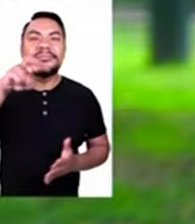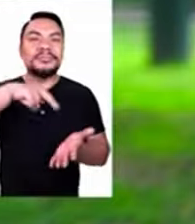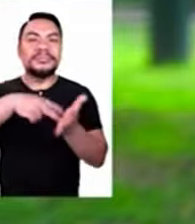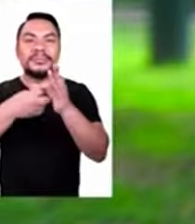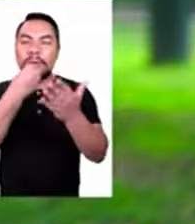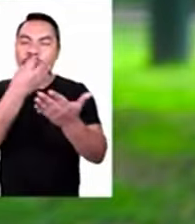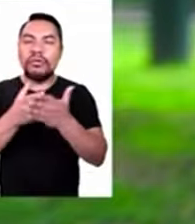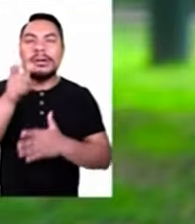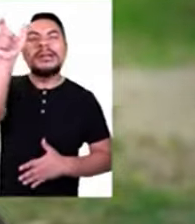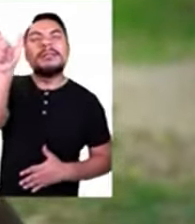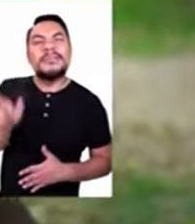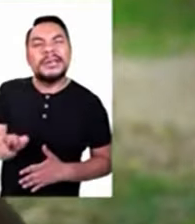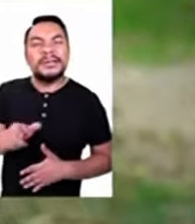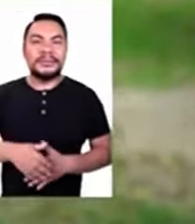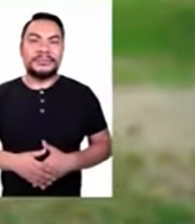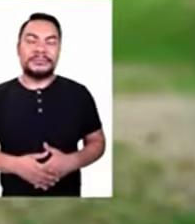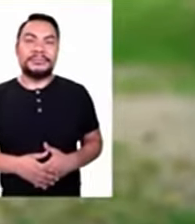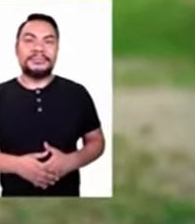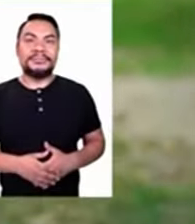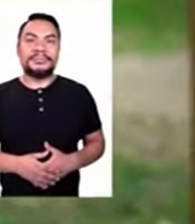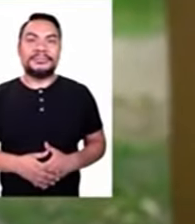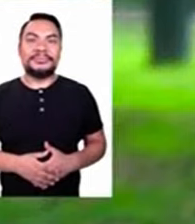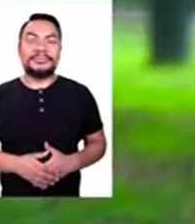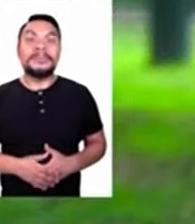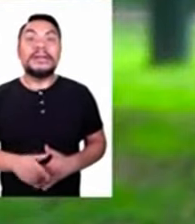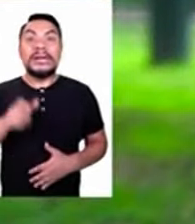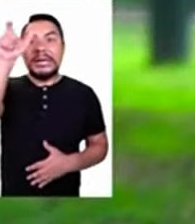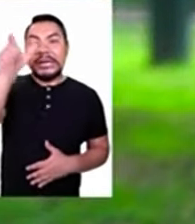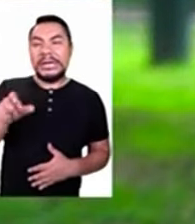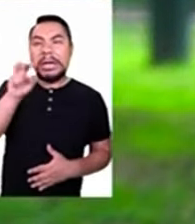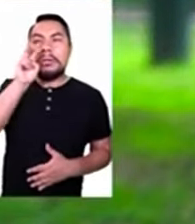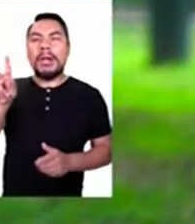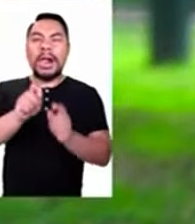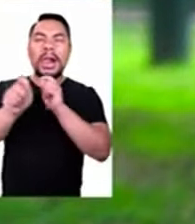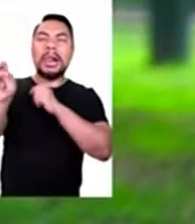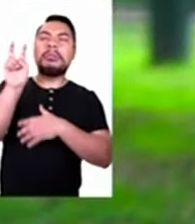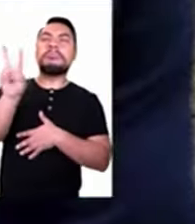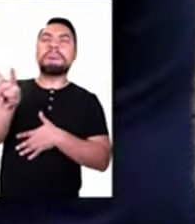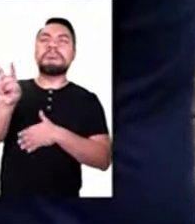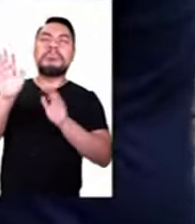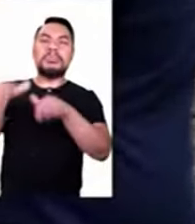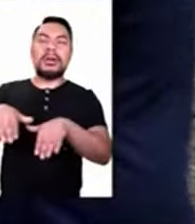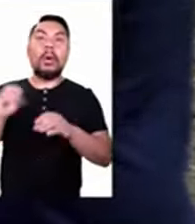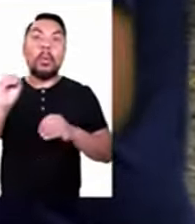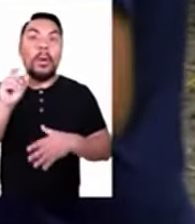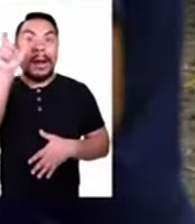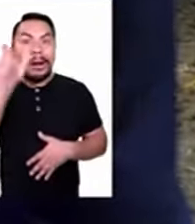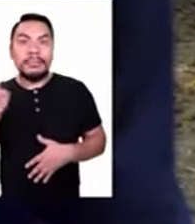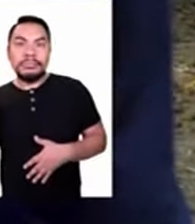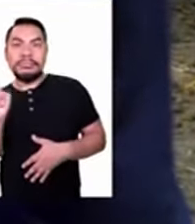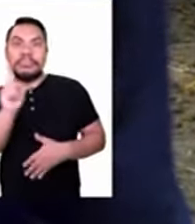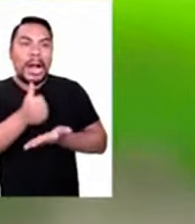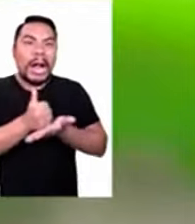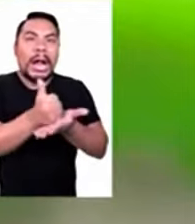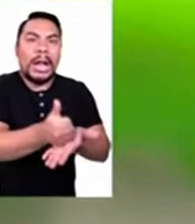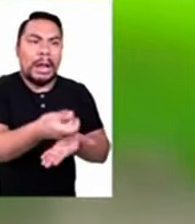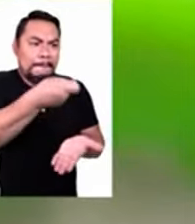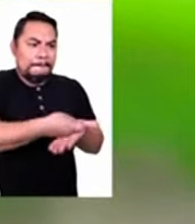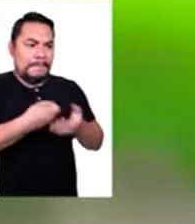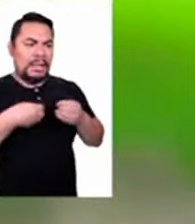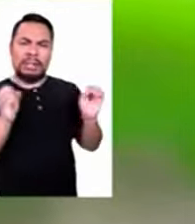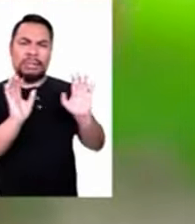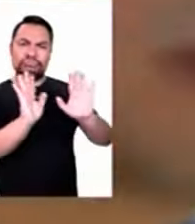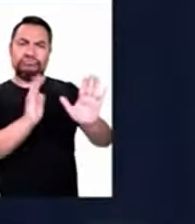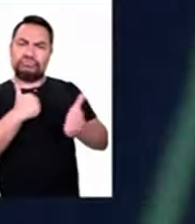¿Qué es ser un buen ciudadano? ¿Alguien que observa desde lejos? ¿O alguien que ayuda sin